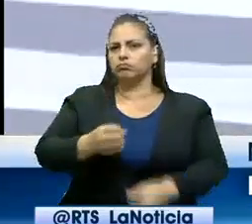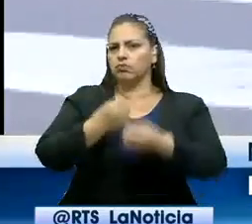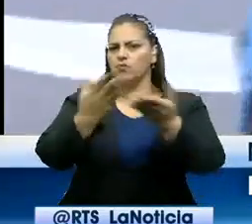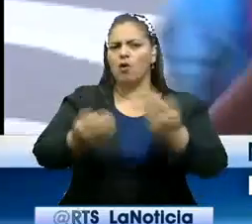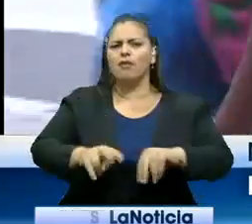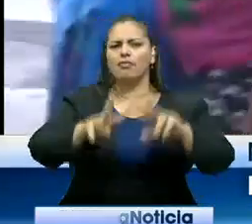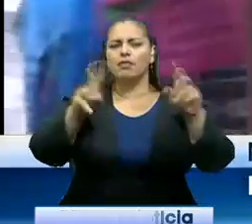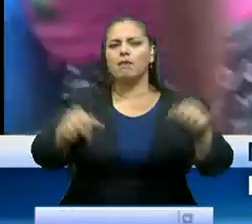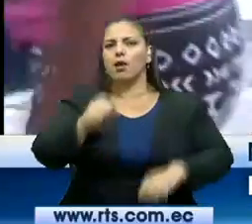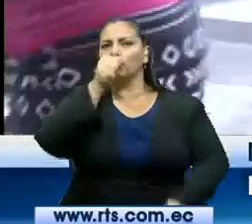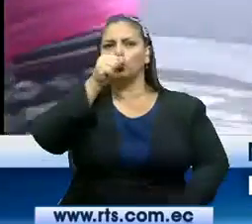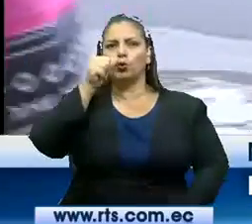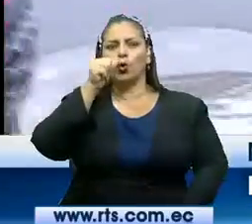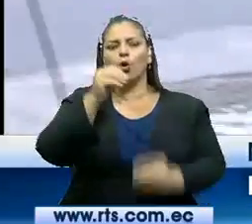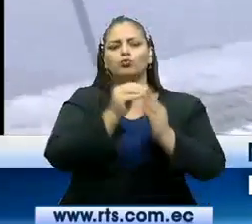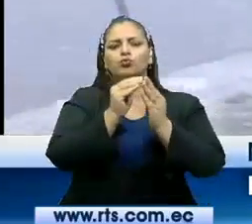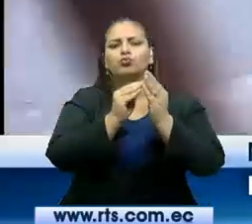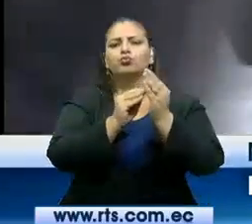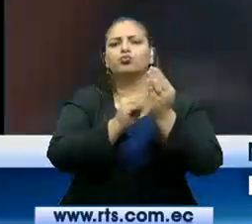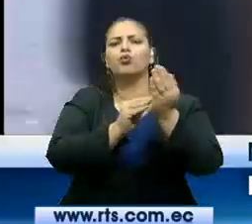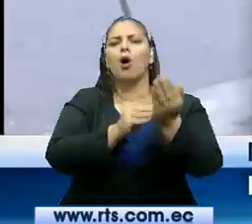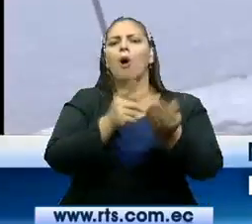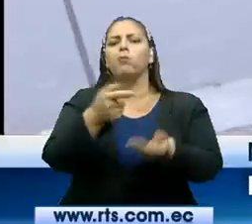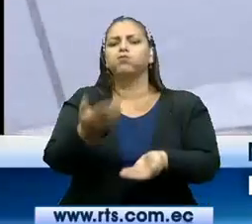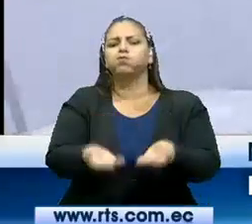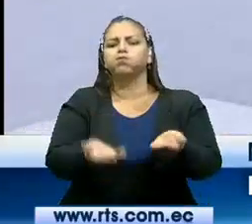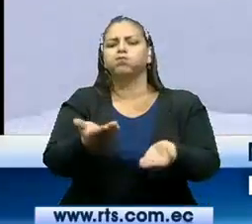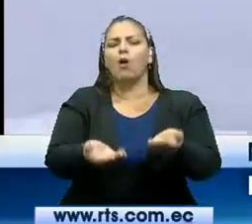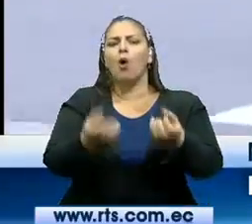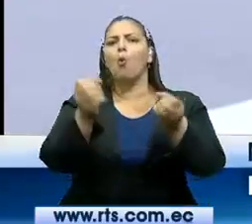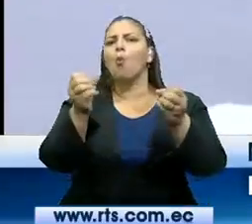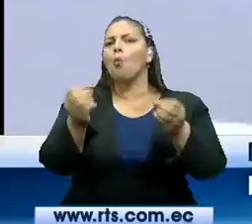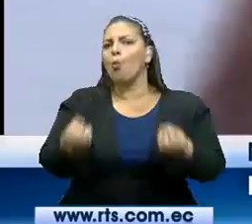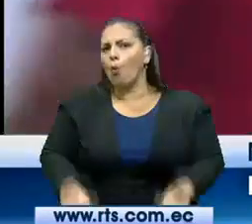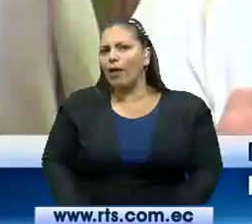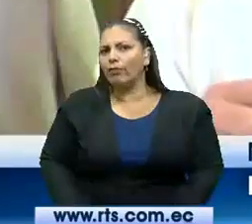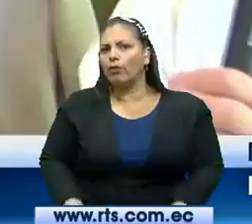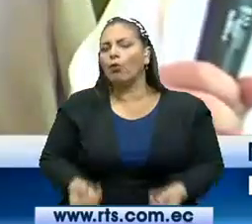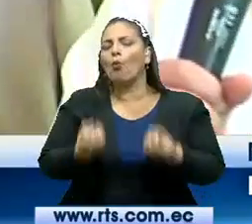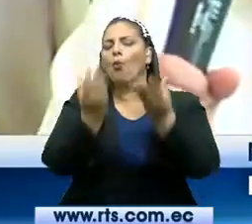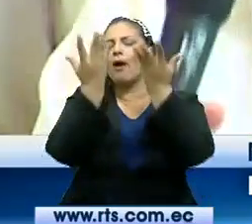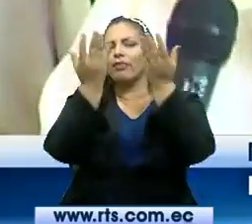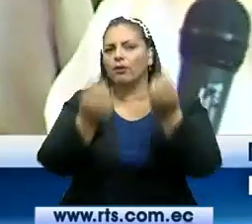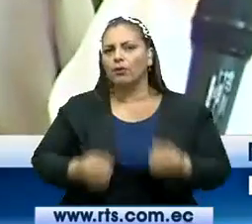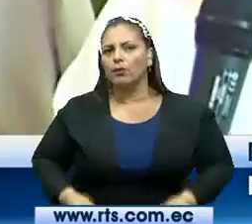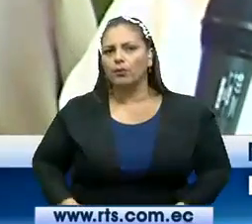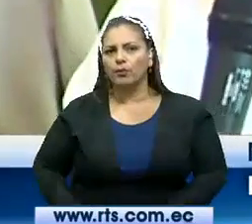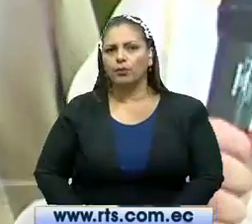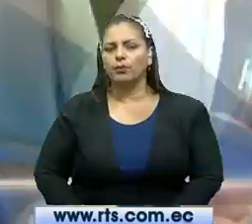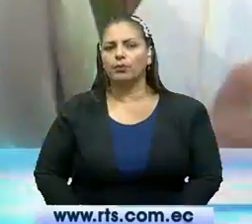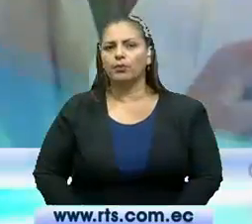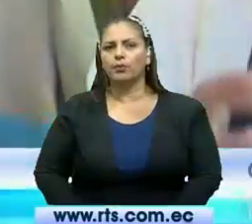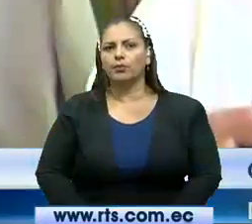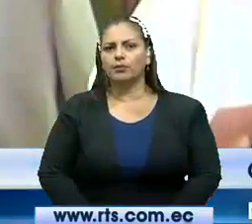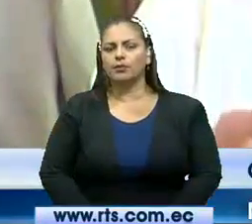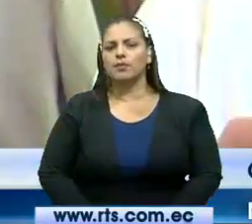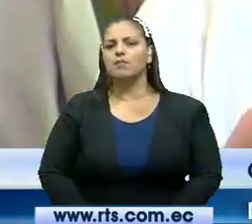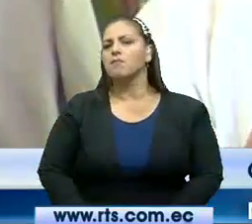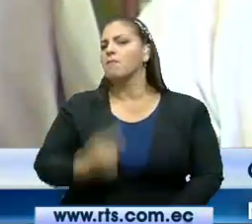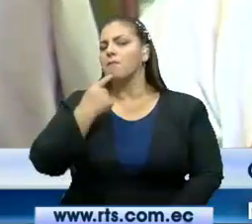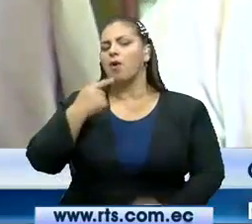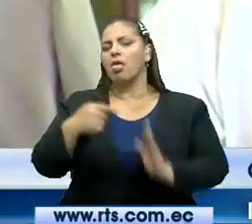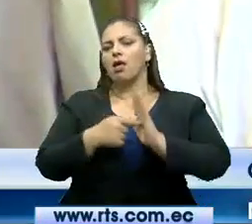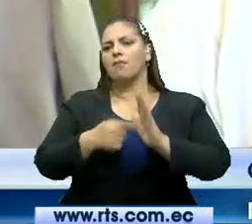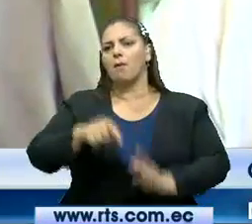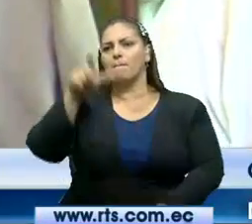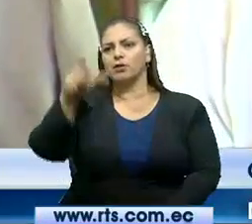dosis personales, aprobada por el extinto CONCEP en el 2013. Porque puede aparecer inclusive otra droga. En el marco del consejo